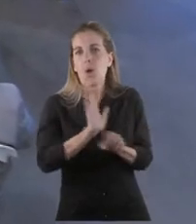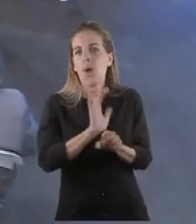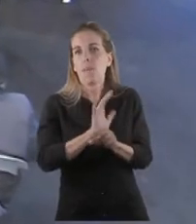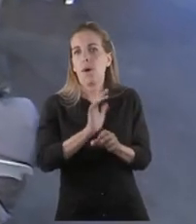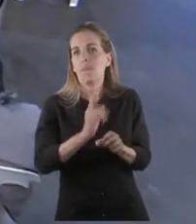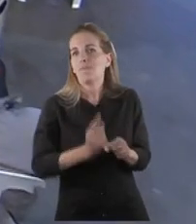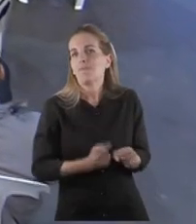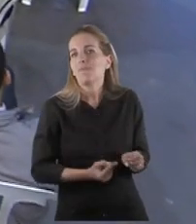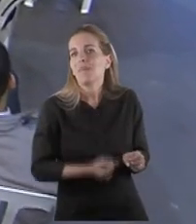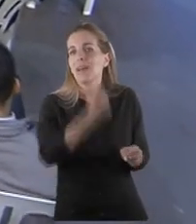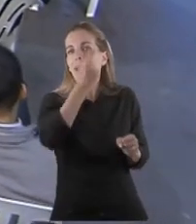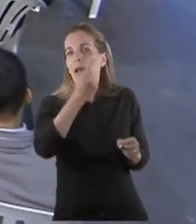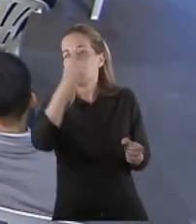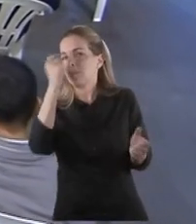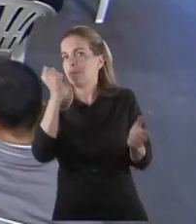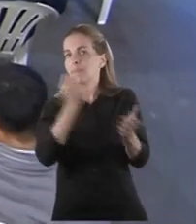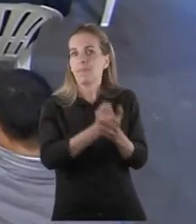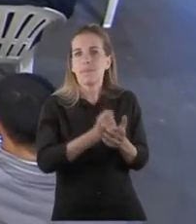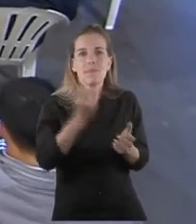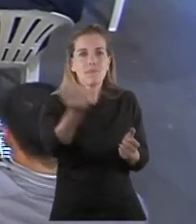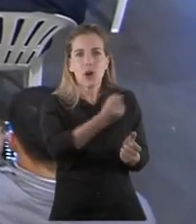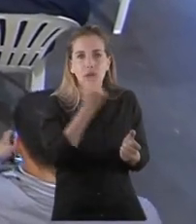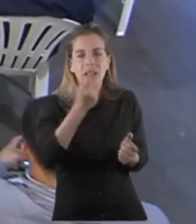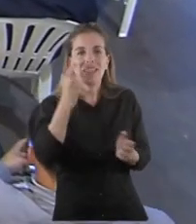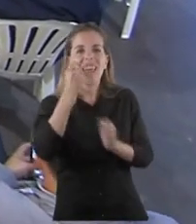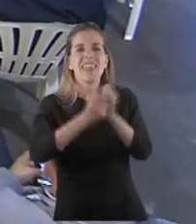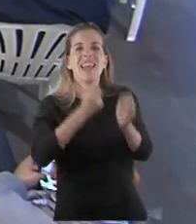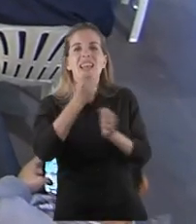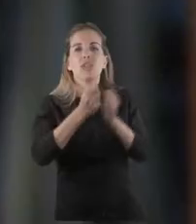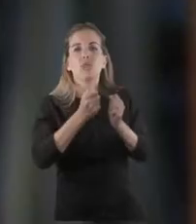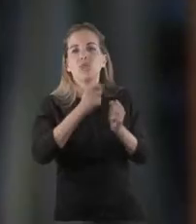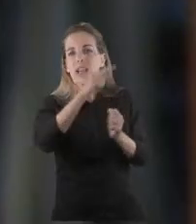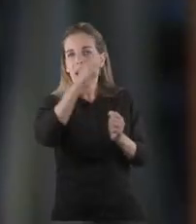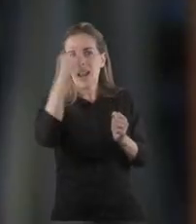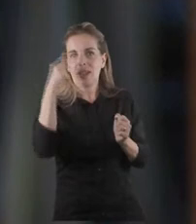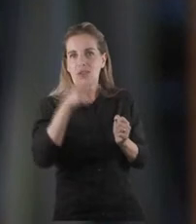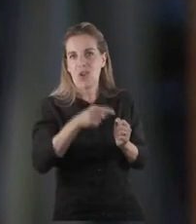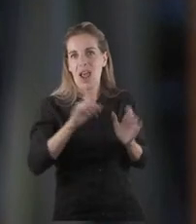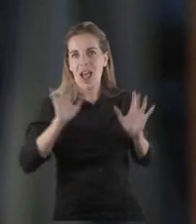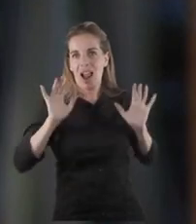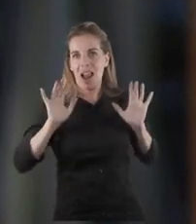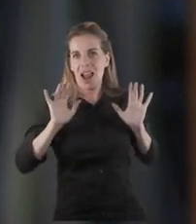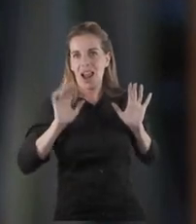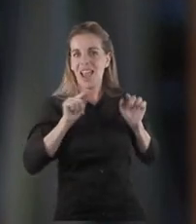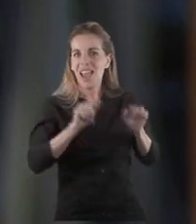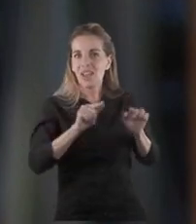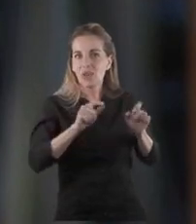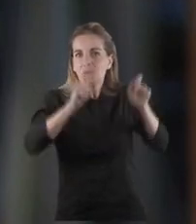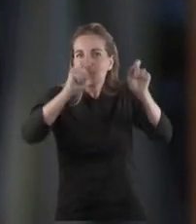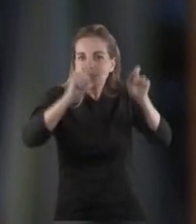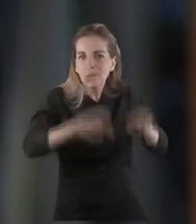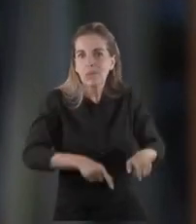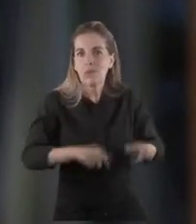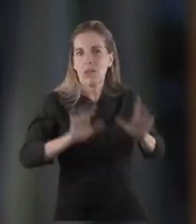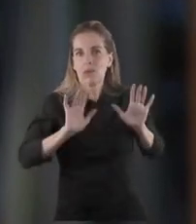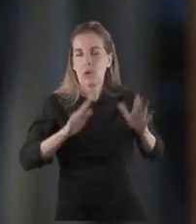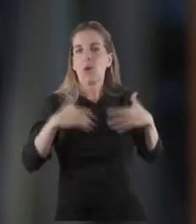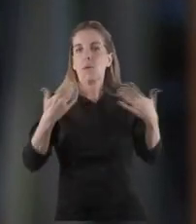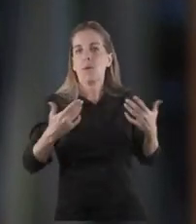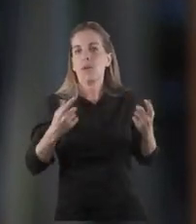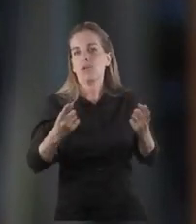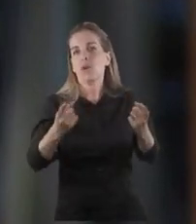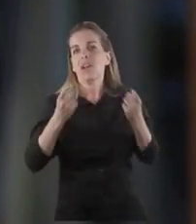de la maquinaria, de la industria nacional. Y eso no lo podemos regalar. Y por eso